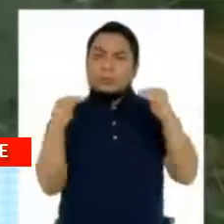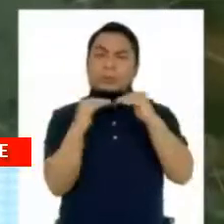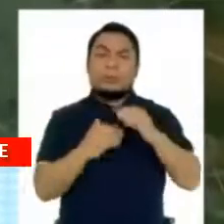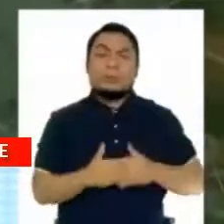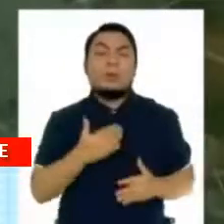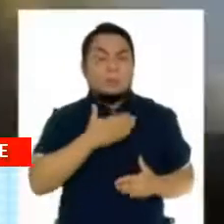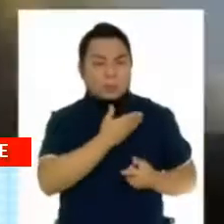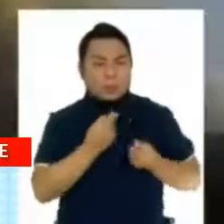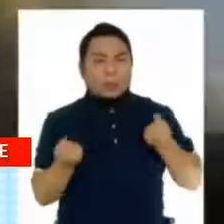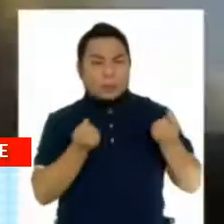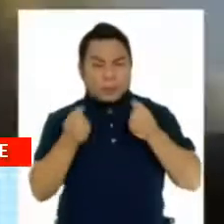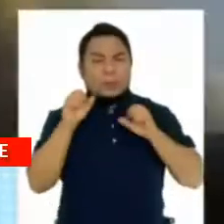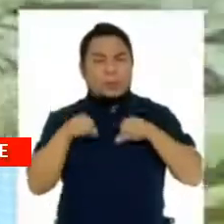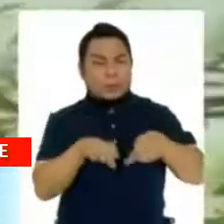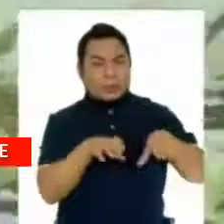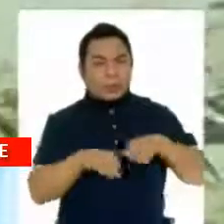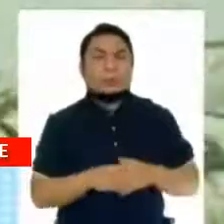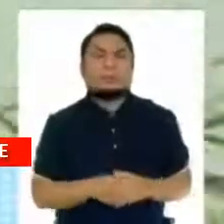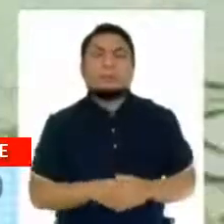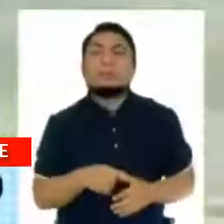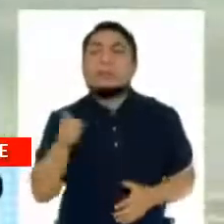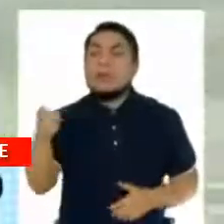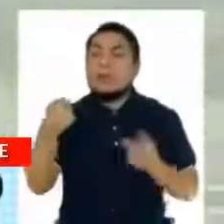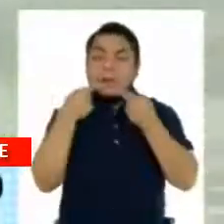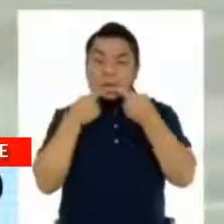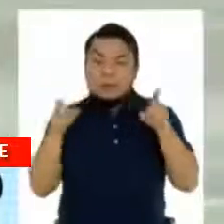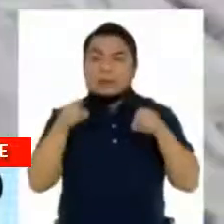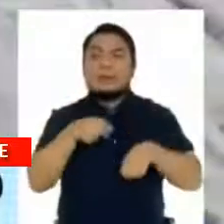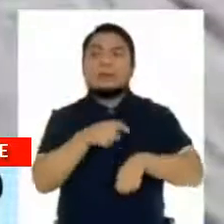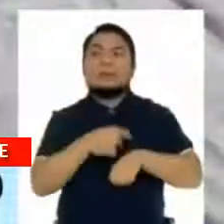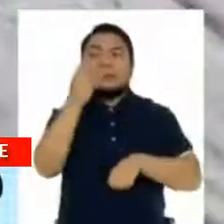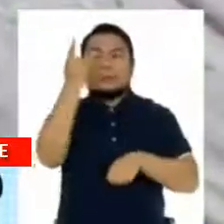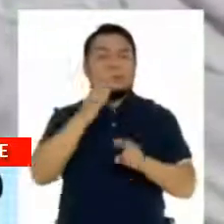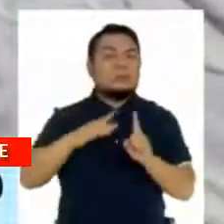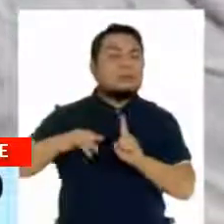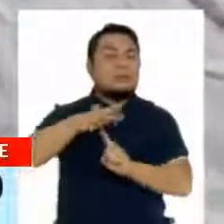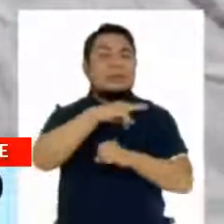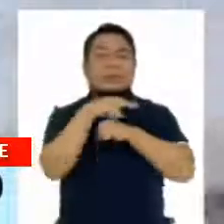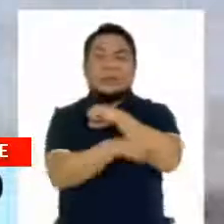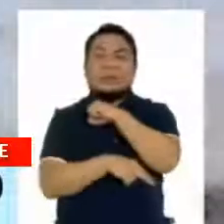creciendo y al servicio de todos ustedes. Con nosotros será hasta la próxima, Tupananchiscama.